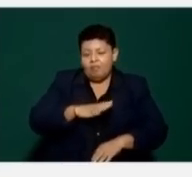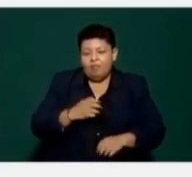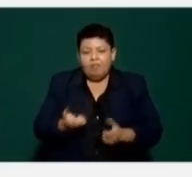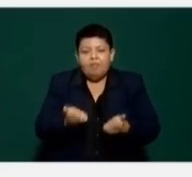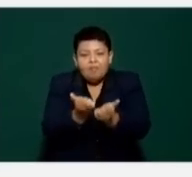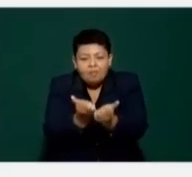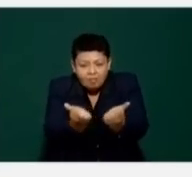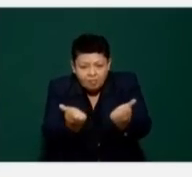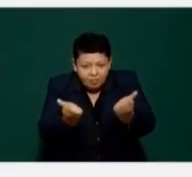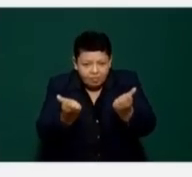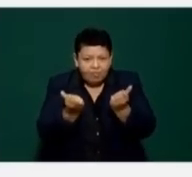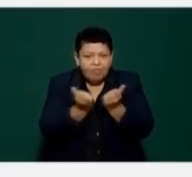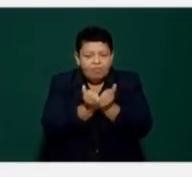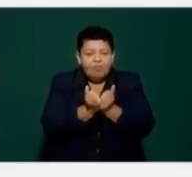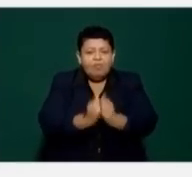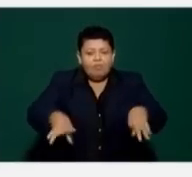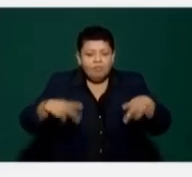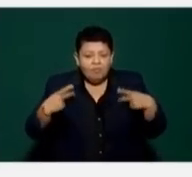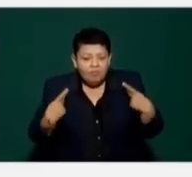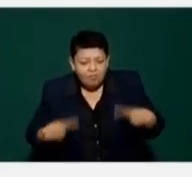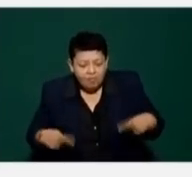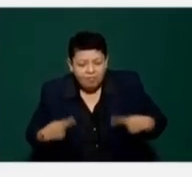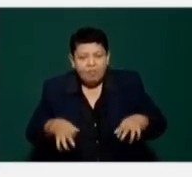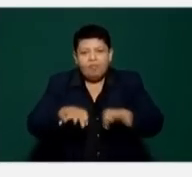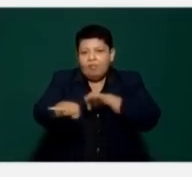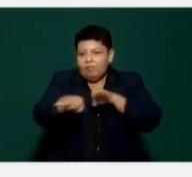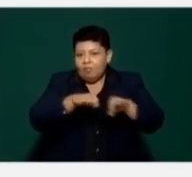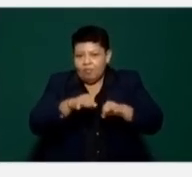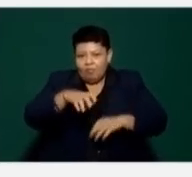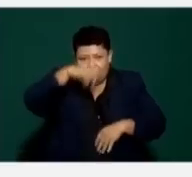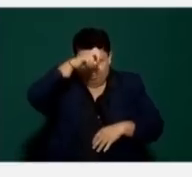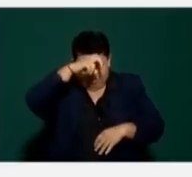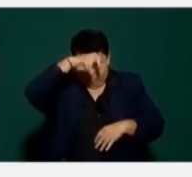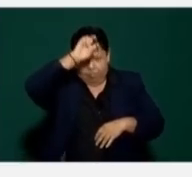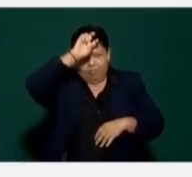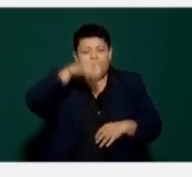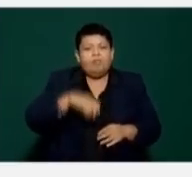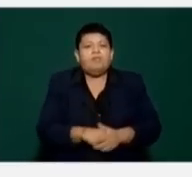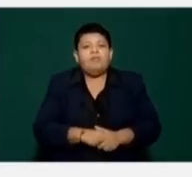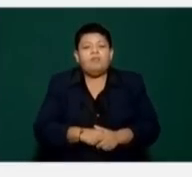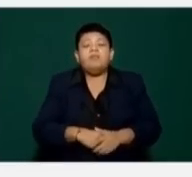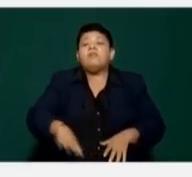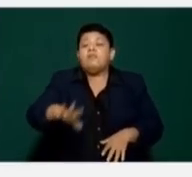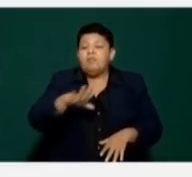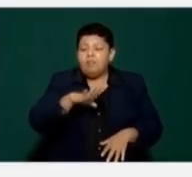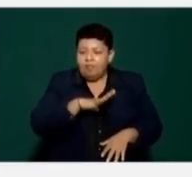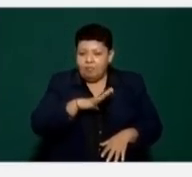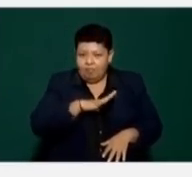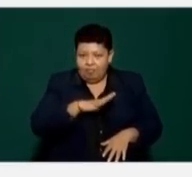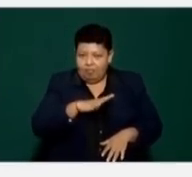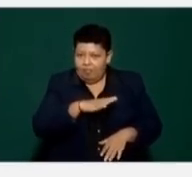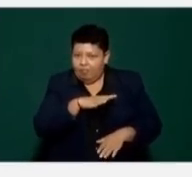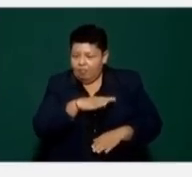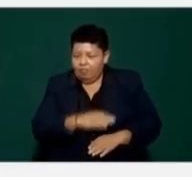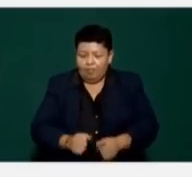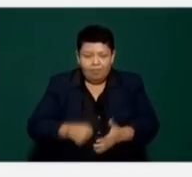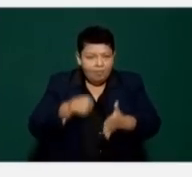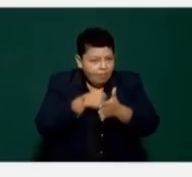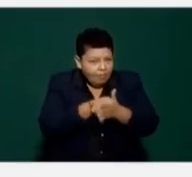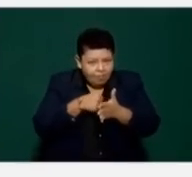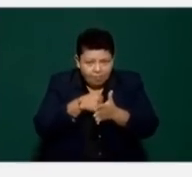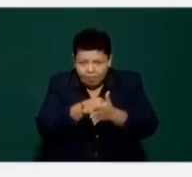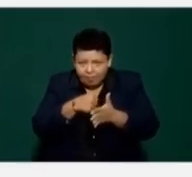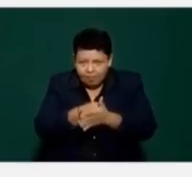va a tener su propio personal capacitado que va a ser de Marina. Entonces ya vamos a poderlo afrontar como un problema